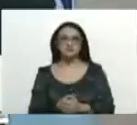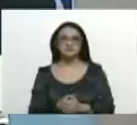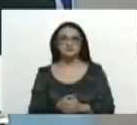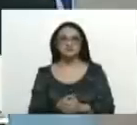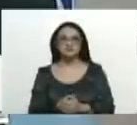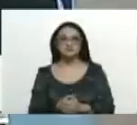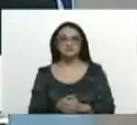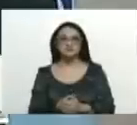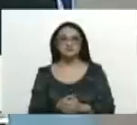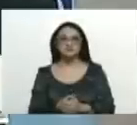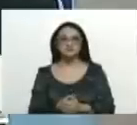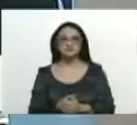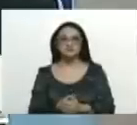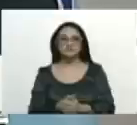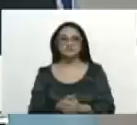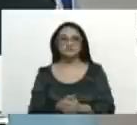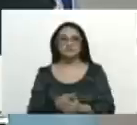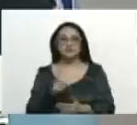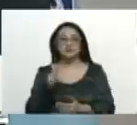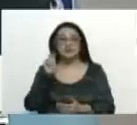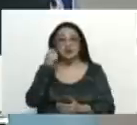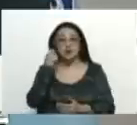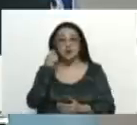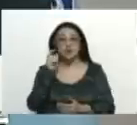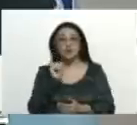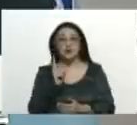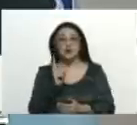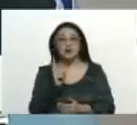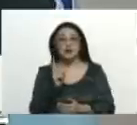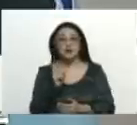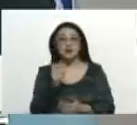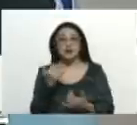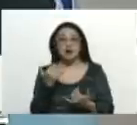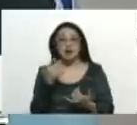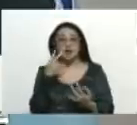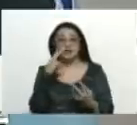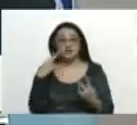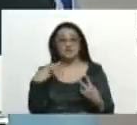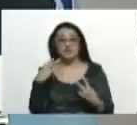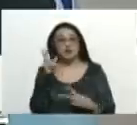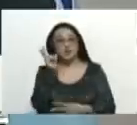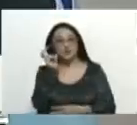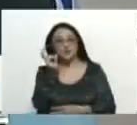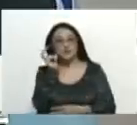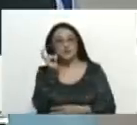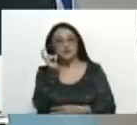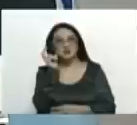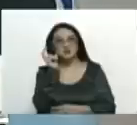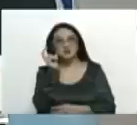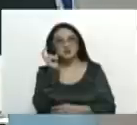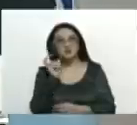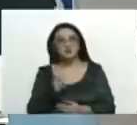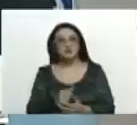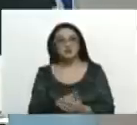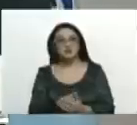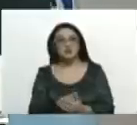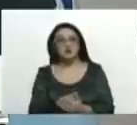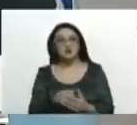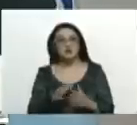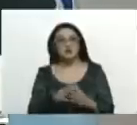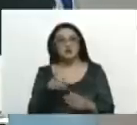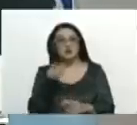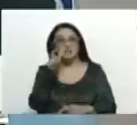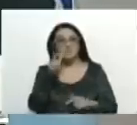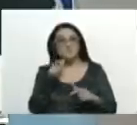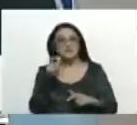es bueno recordar y hacer énfasis a quienes hoy nos están viendo y oyendo qué todos estos sujetos